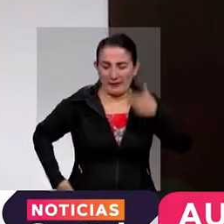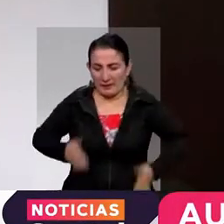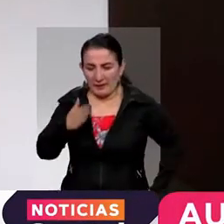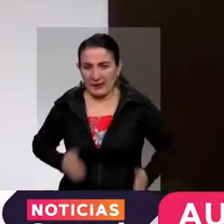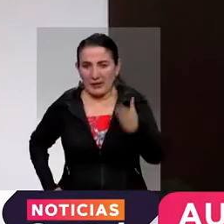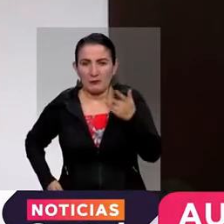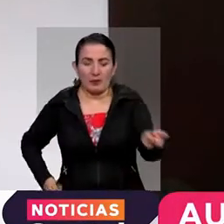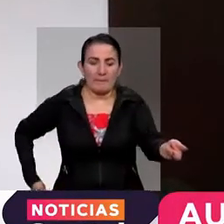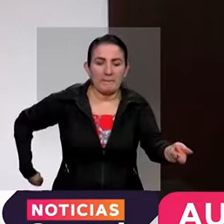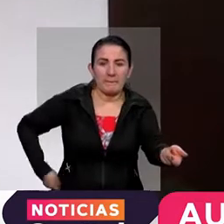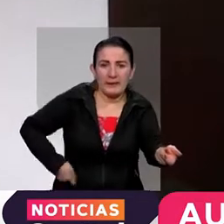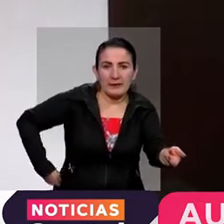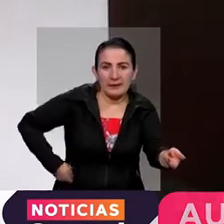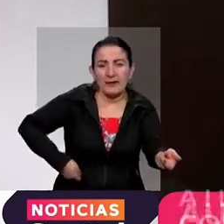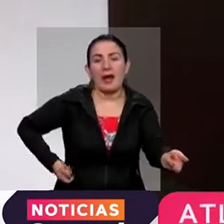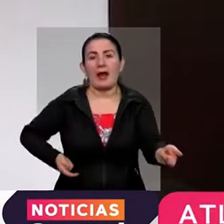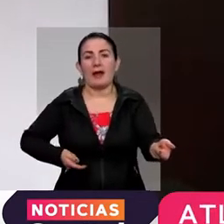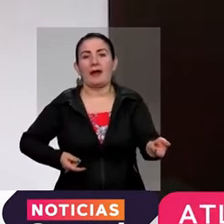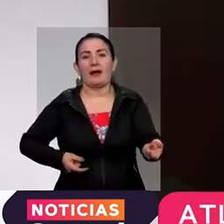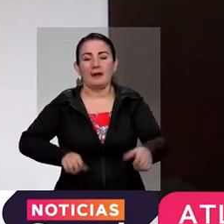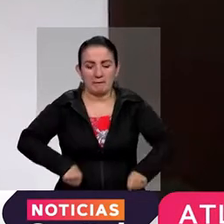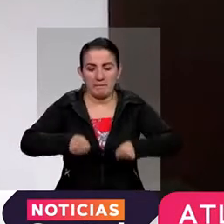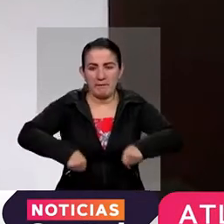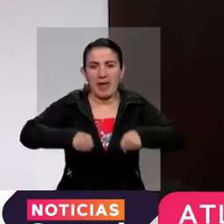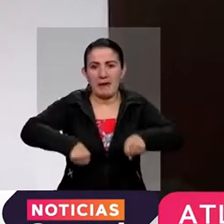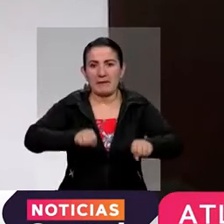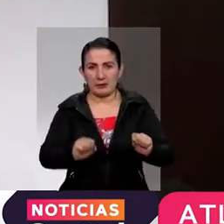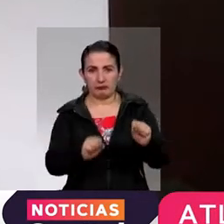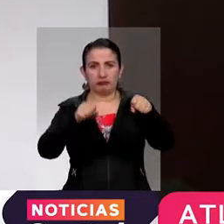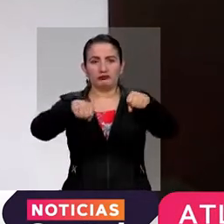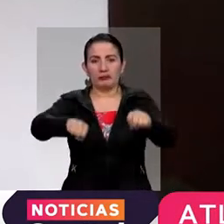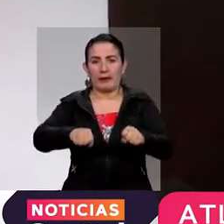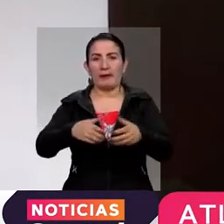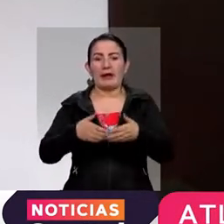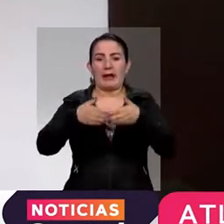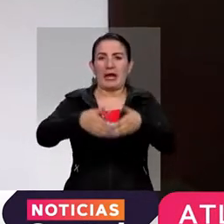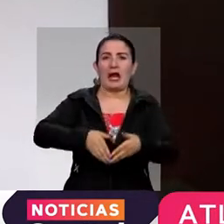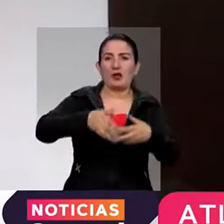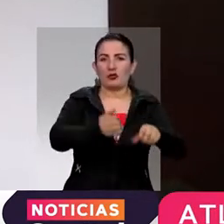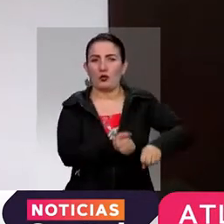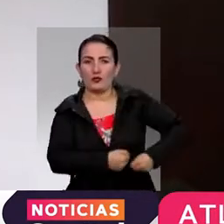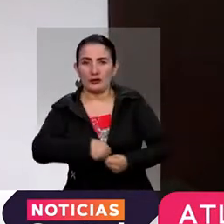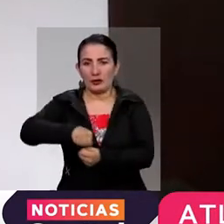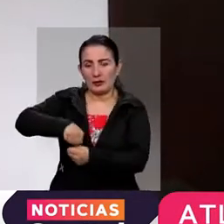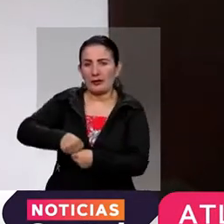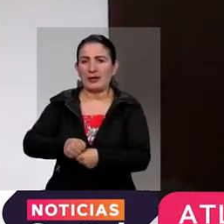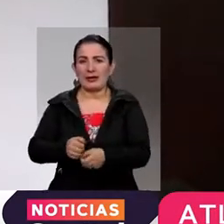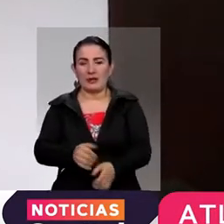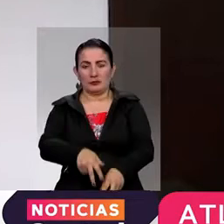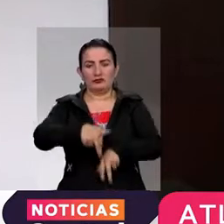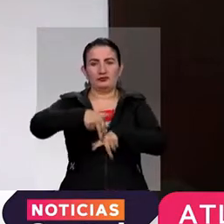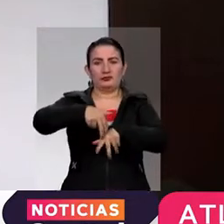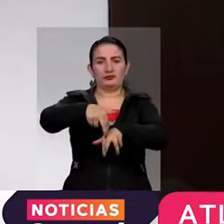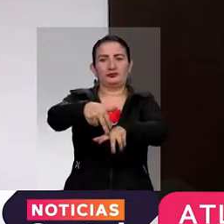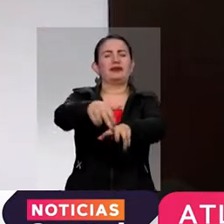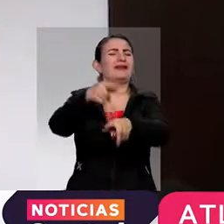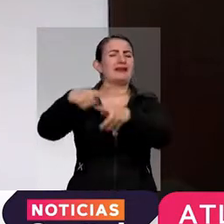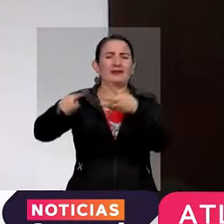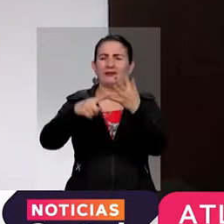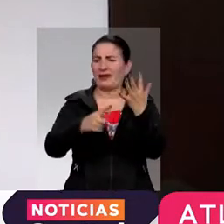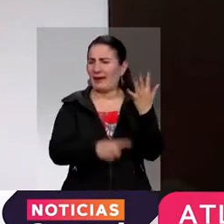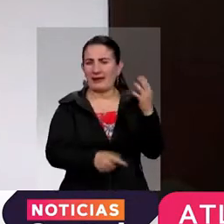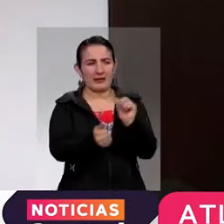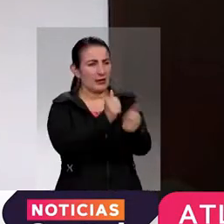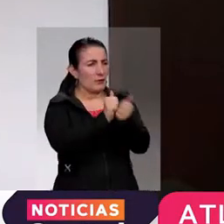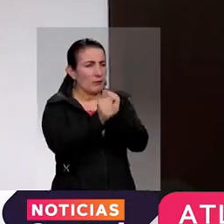de billar, de BMX, de canotaje, de esquí náutico. Vamos a, digamos, a tener toda una oferta